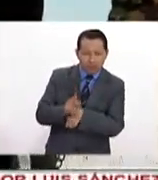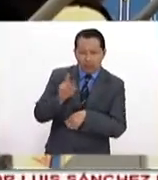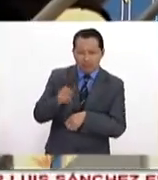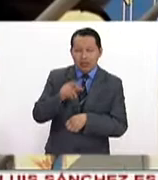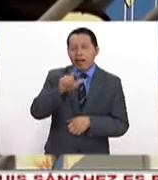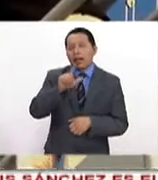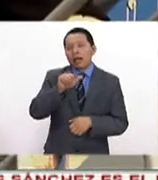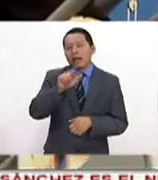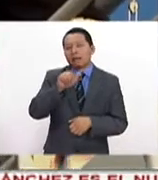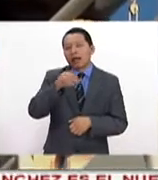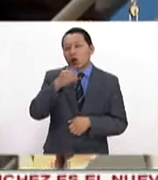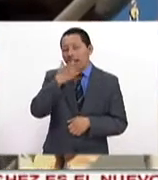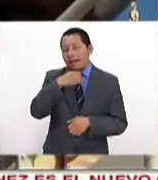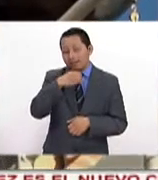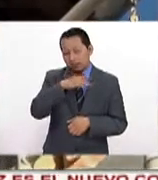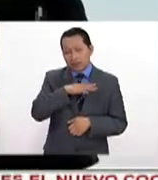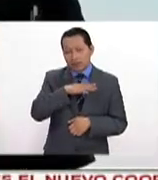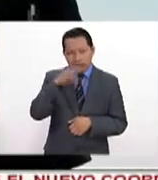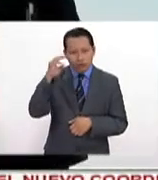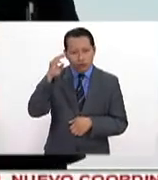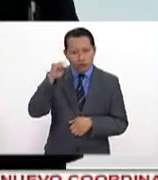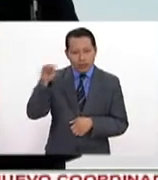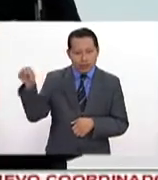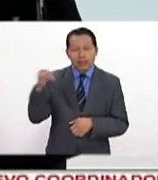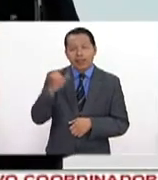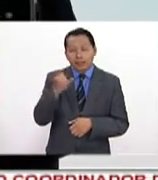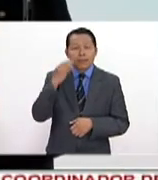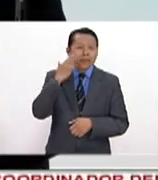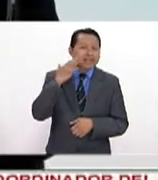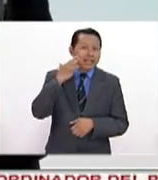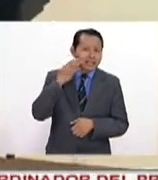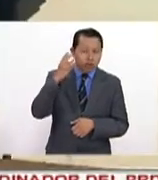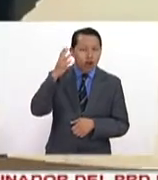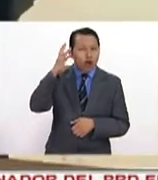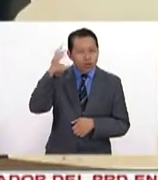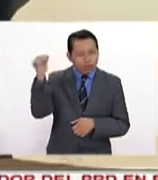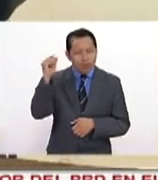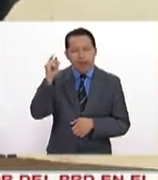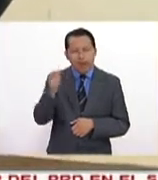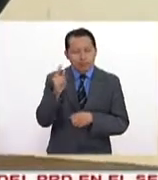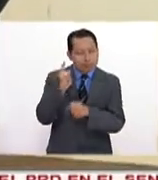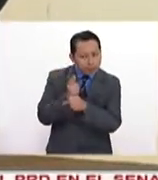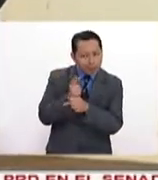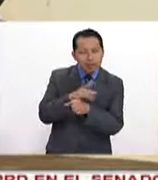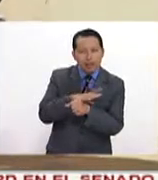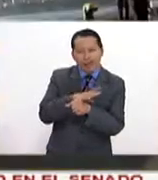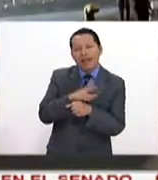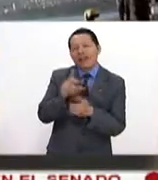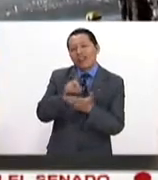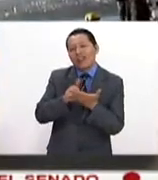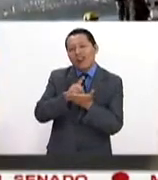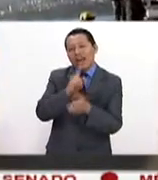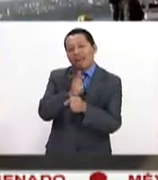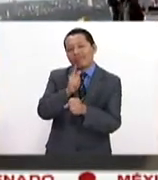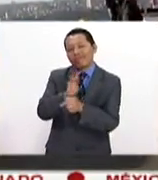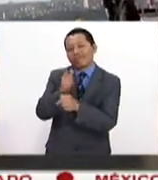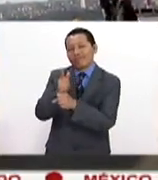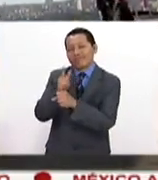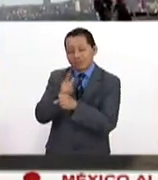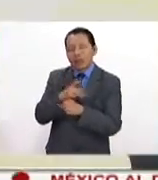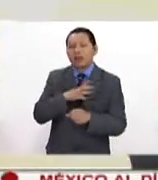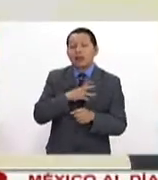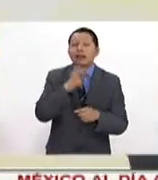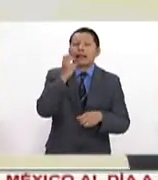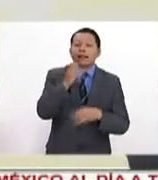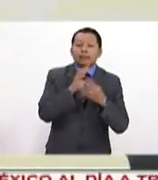los de Lázaro Cárdenas en Michoacán y Manzanillo en Colima, donde se han confiscado grandes volúmenes de droga. La autoridad naval